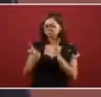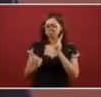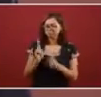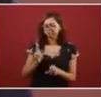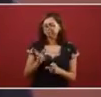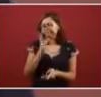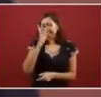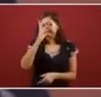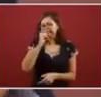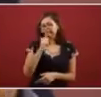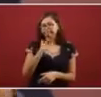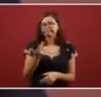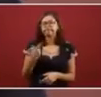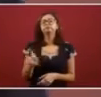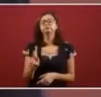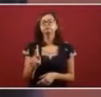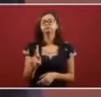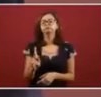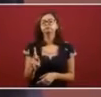hablar, pero sí